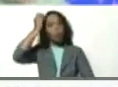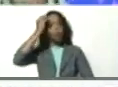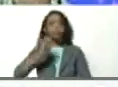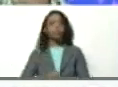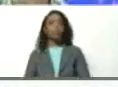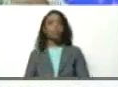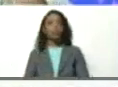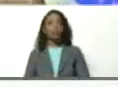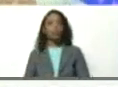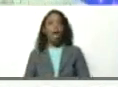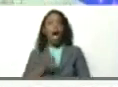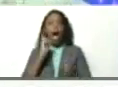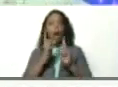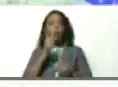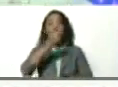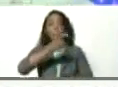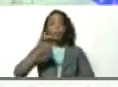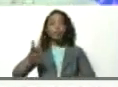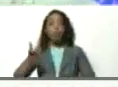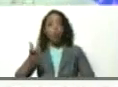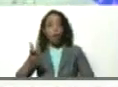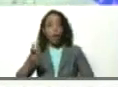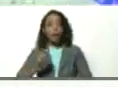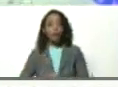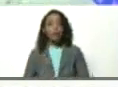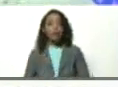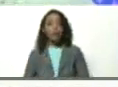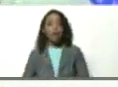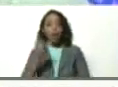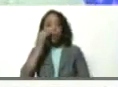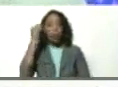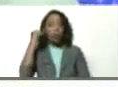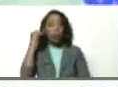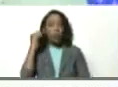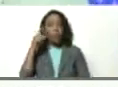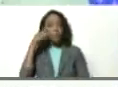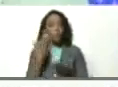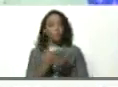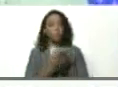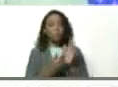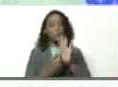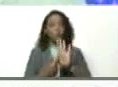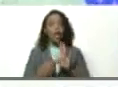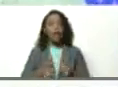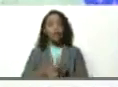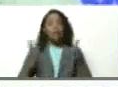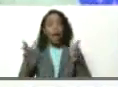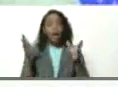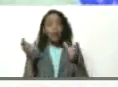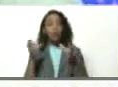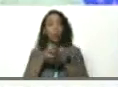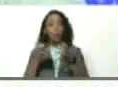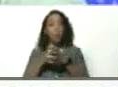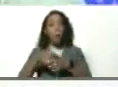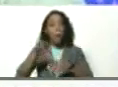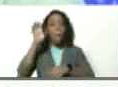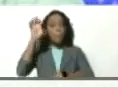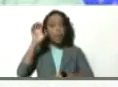hubo candidatos y candidatas presentados por el gran polo patriótico que perdieron